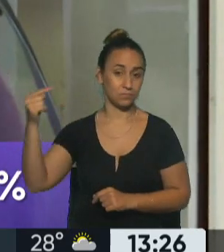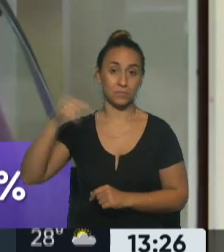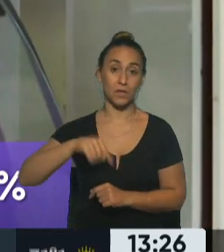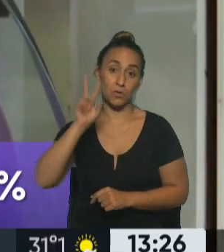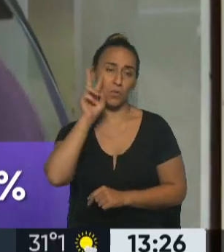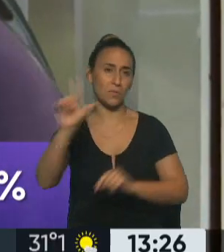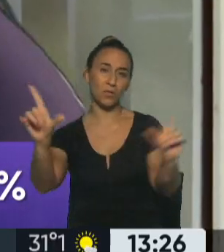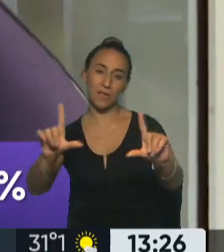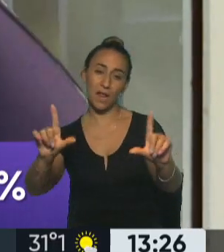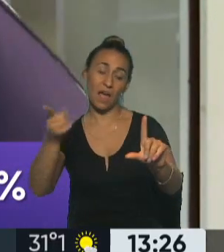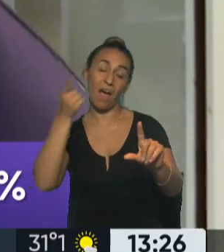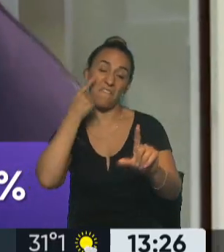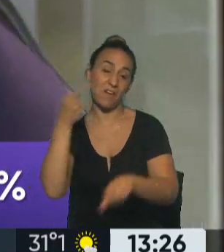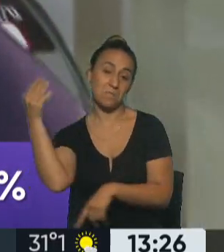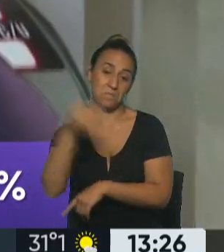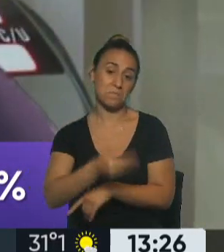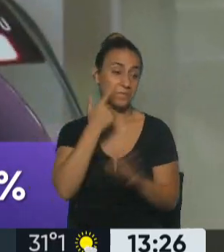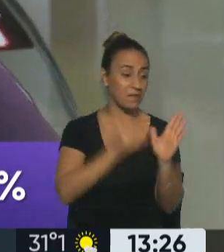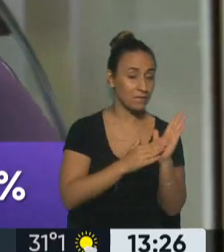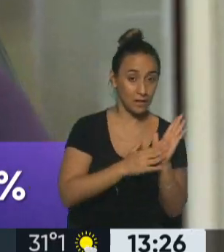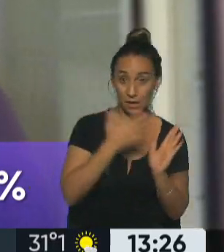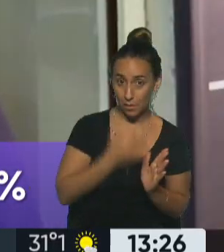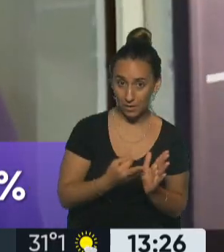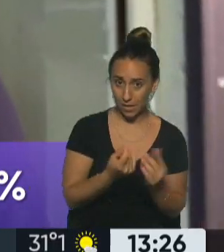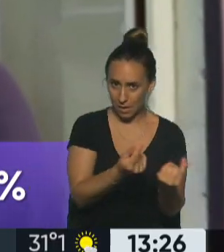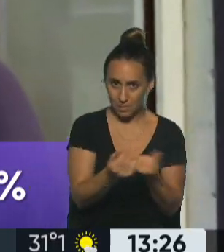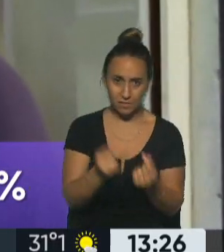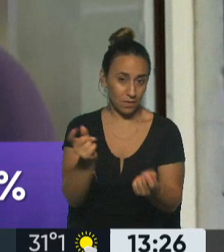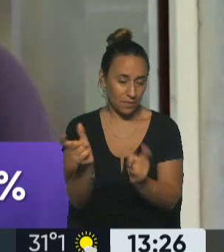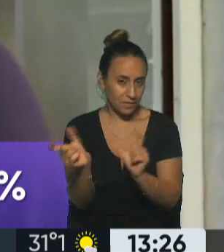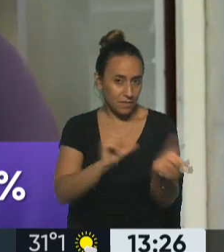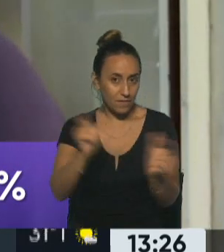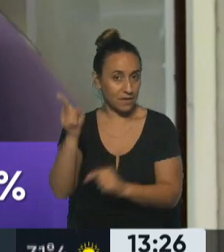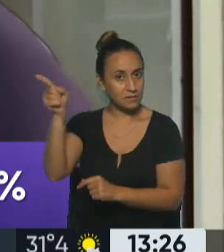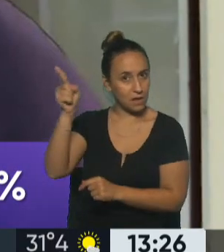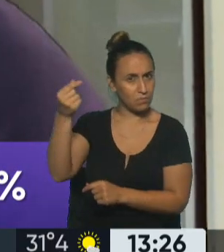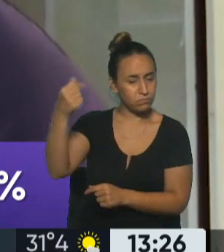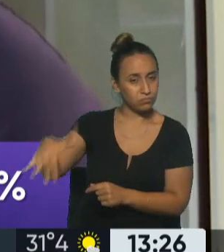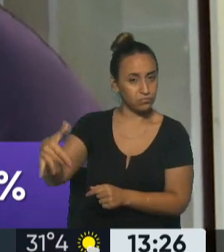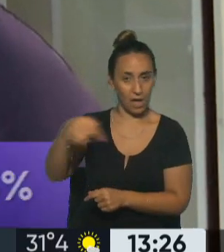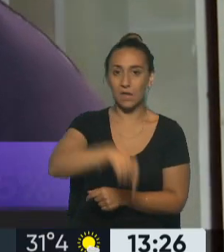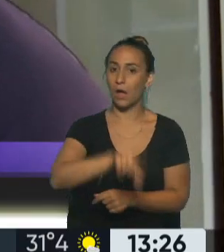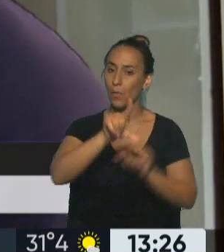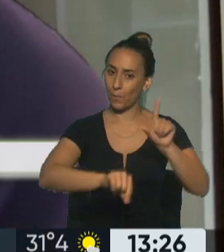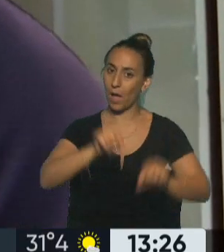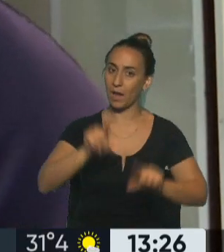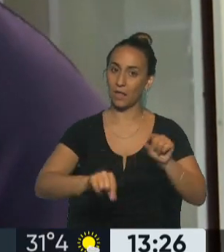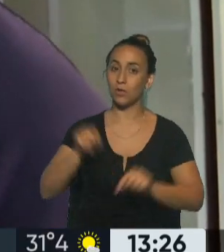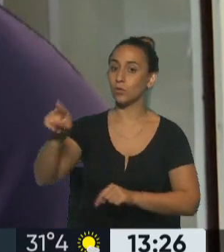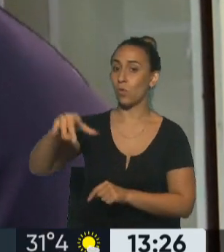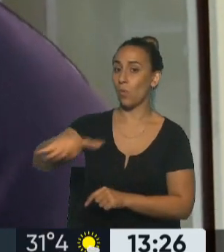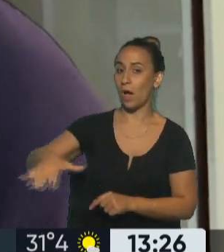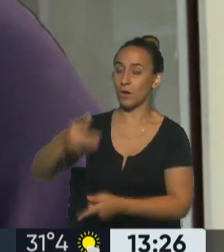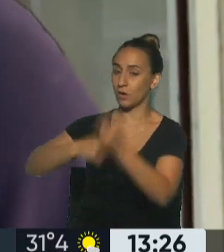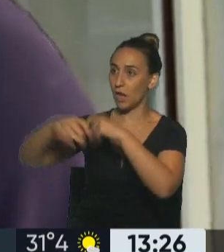televisión y la verdad los precios muy diferente a lo que es la zona de aquellos lados mucha diferencia del comercio cerca de tu barrio el